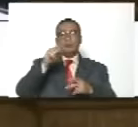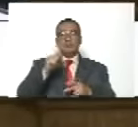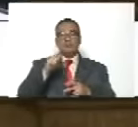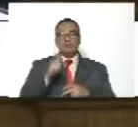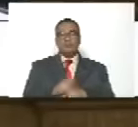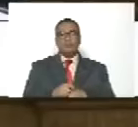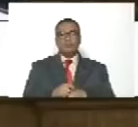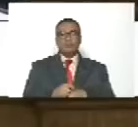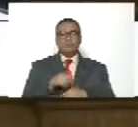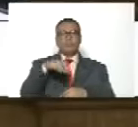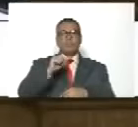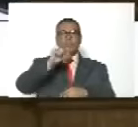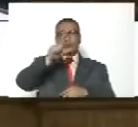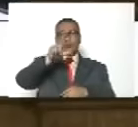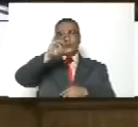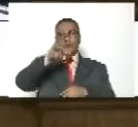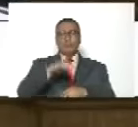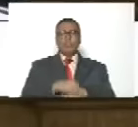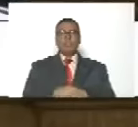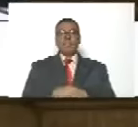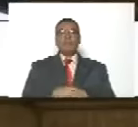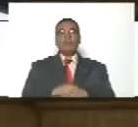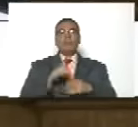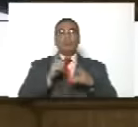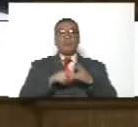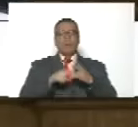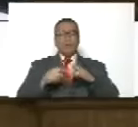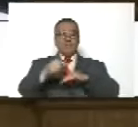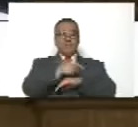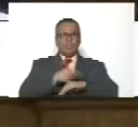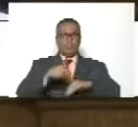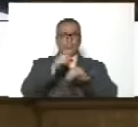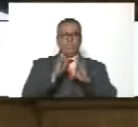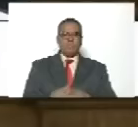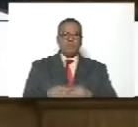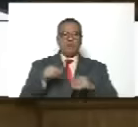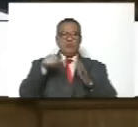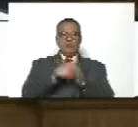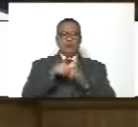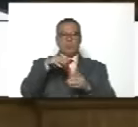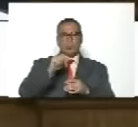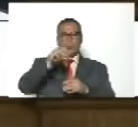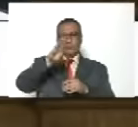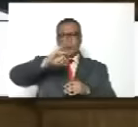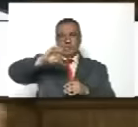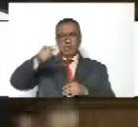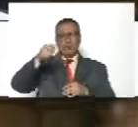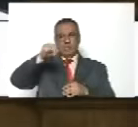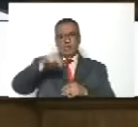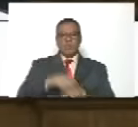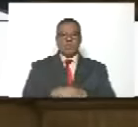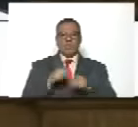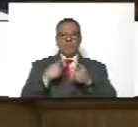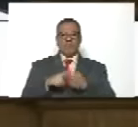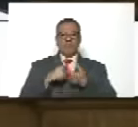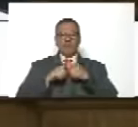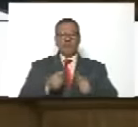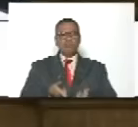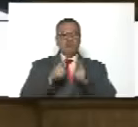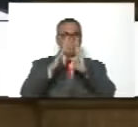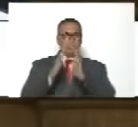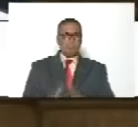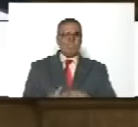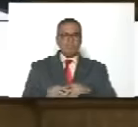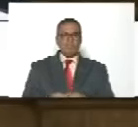de Tabriz, Ali Akdasaen, el gobernador de la provincia de Azerbaiyán Oriental, entre otras autoridades